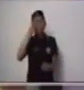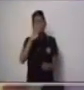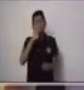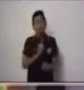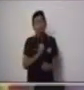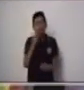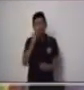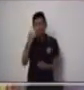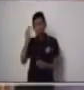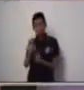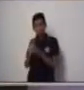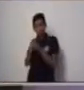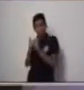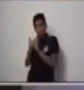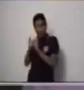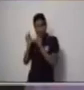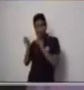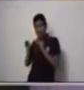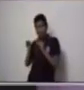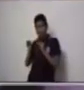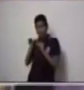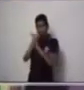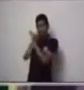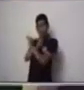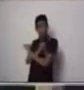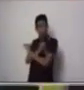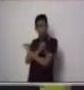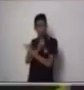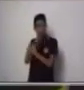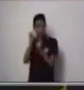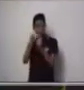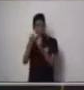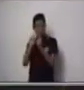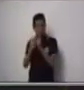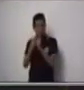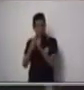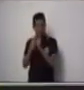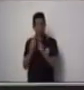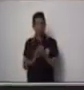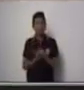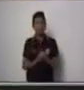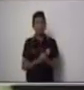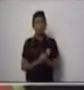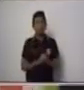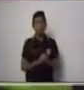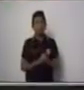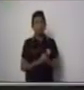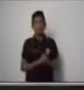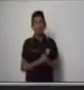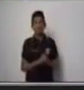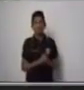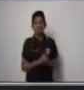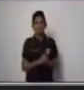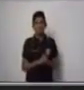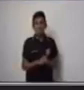colocamos y acá. Excelente.